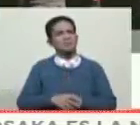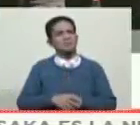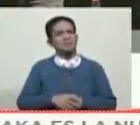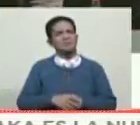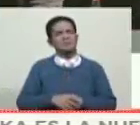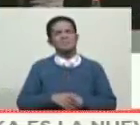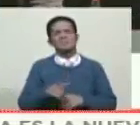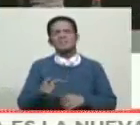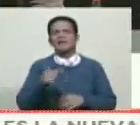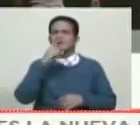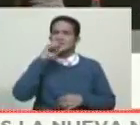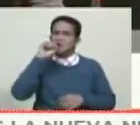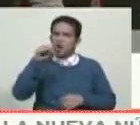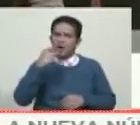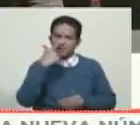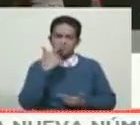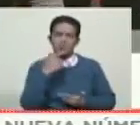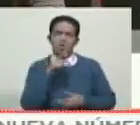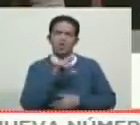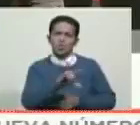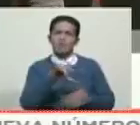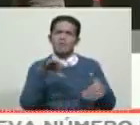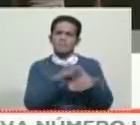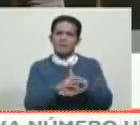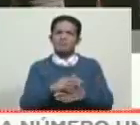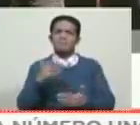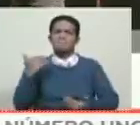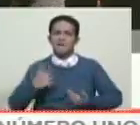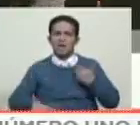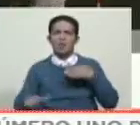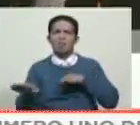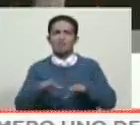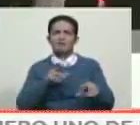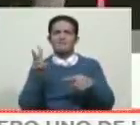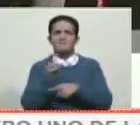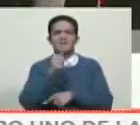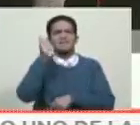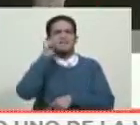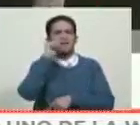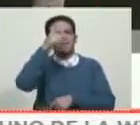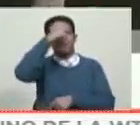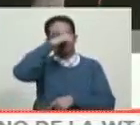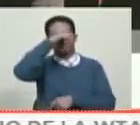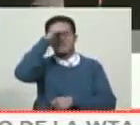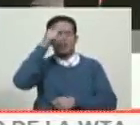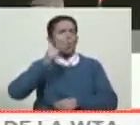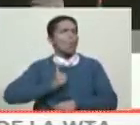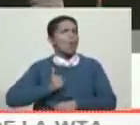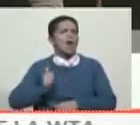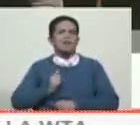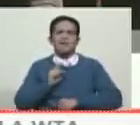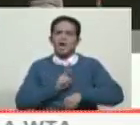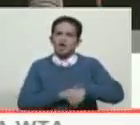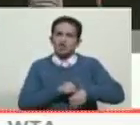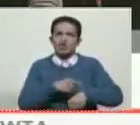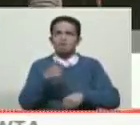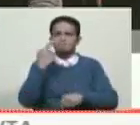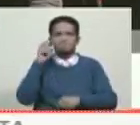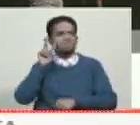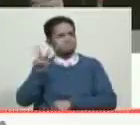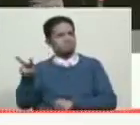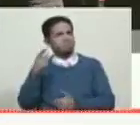actos por día, lunes, martes, miércoles, jueves, viernes, sábado, domingo, a cualquier hora del día está